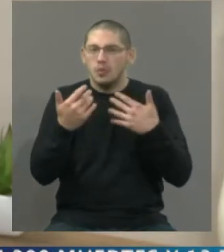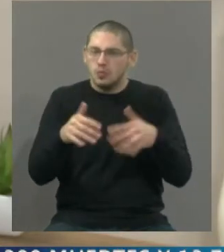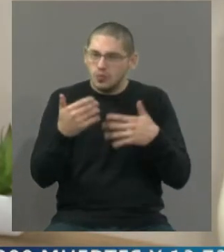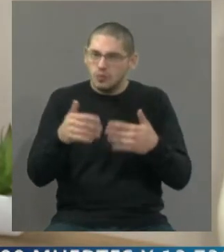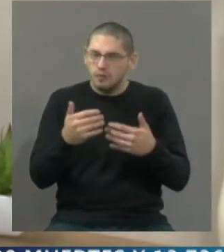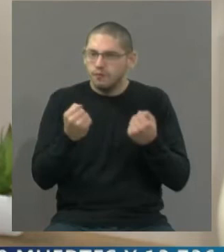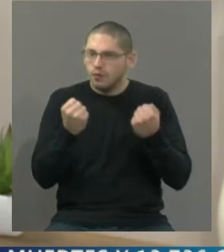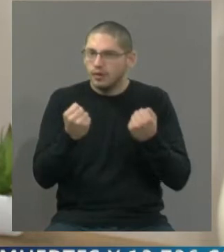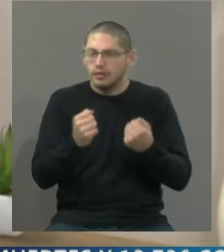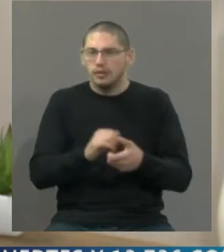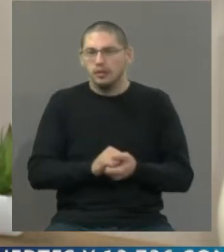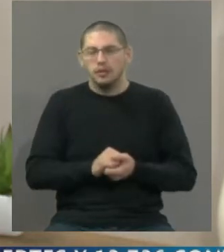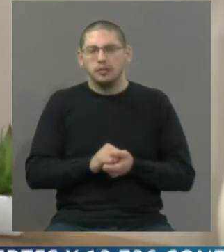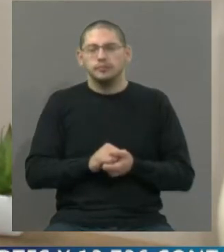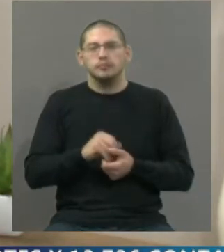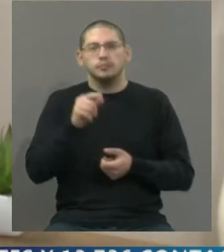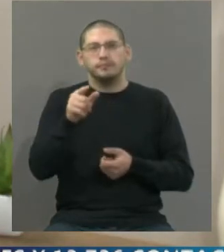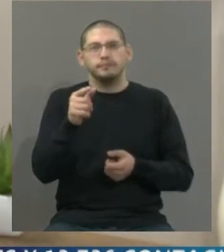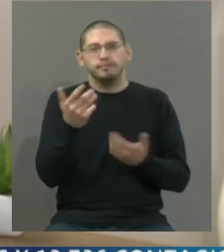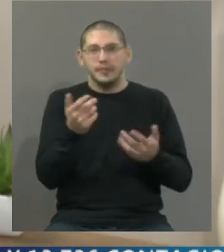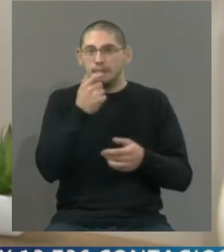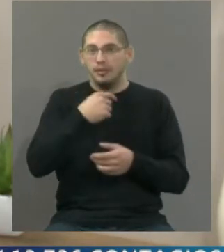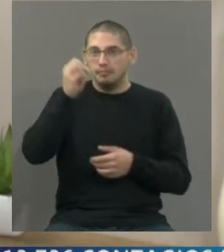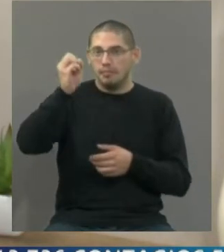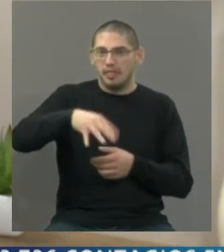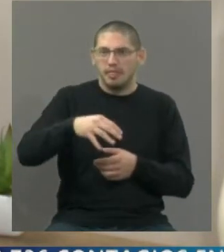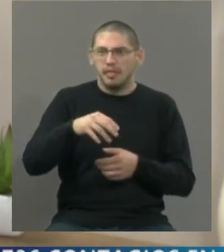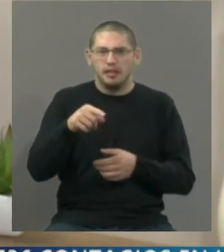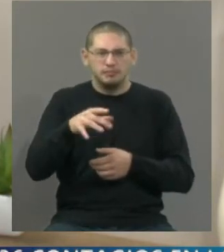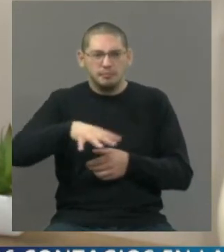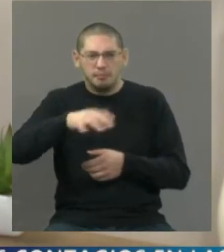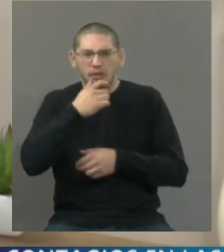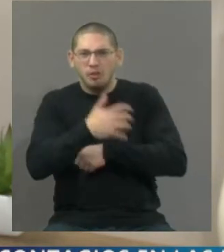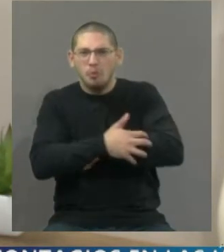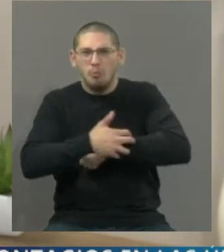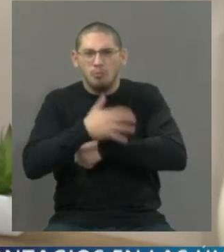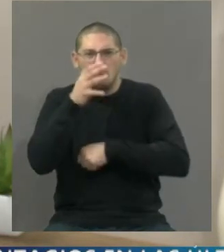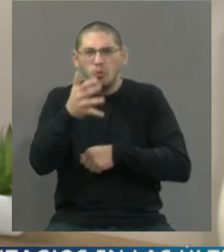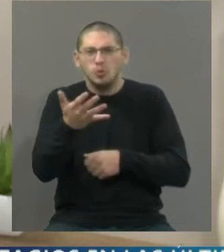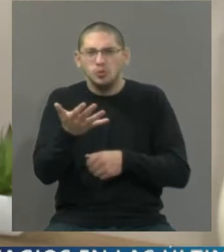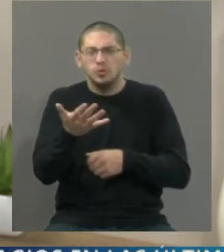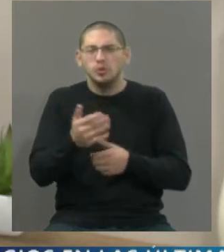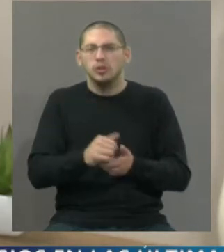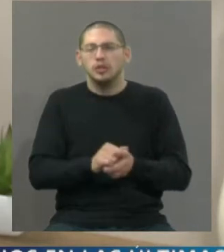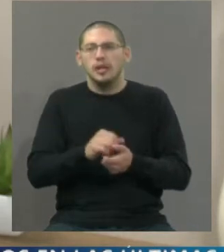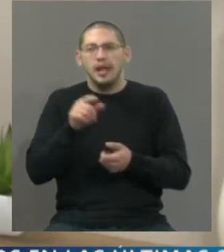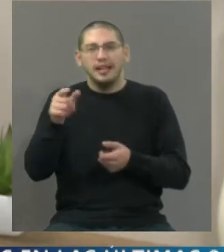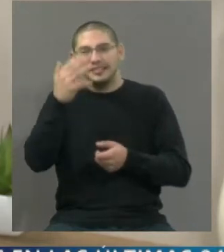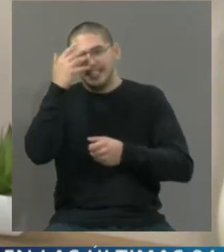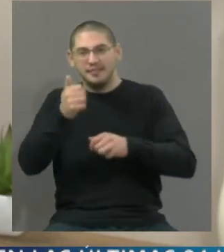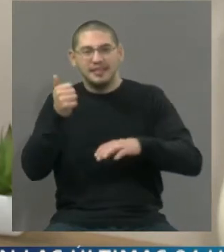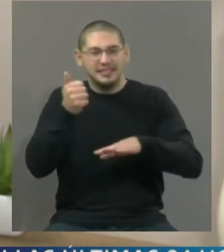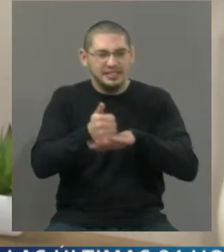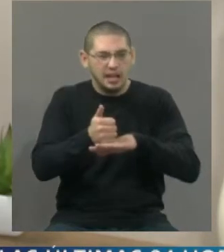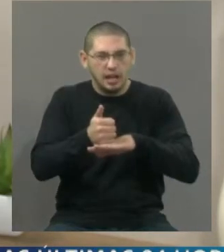me quedé pensando en lo que decías vos, que cuando llegó a nuestra provincia era una provincia muy pobre. Digo, tal vez él tenía una expectativa que en definitiva cuando llegó